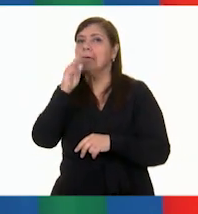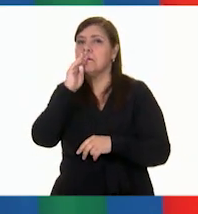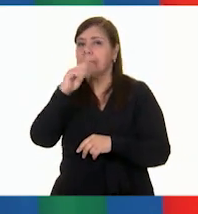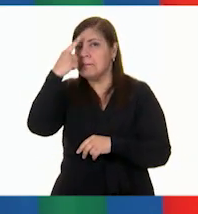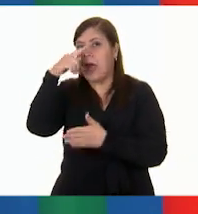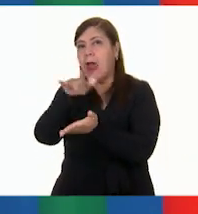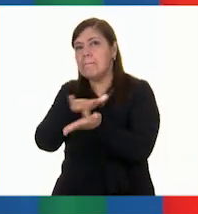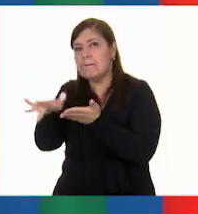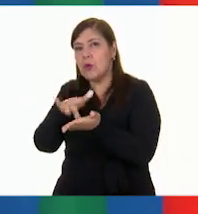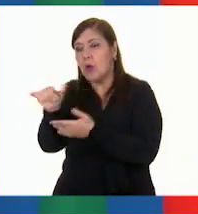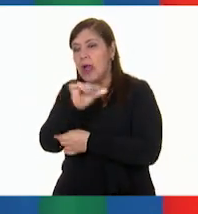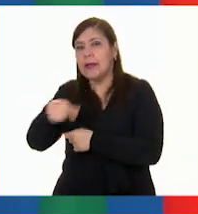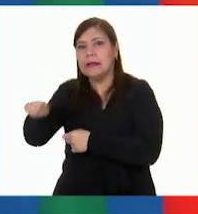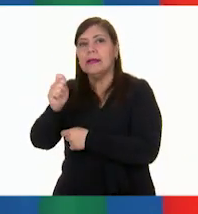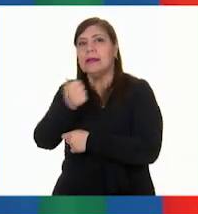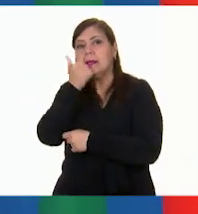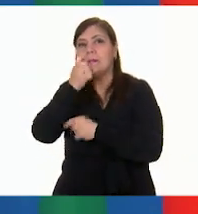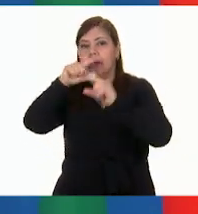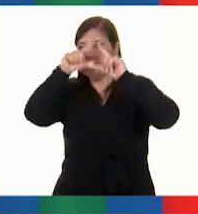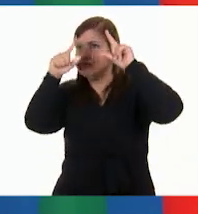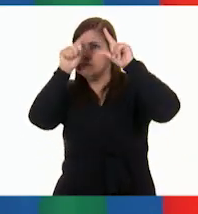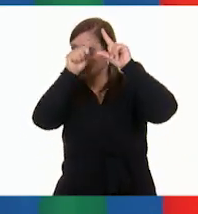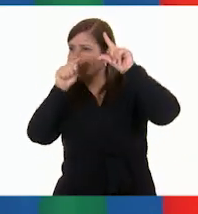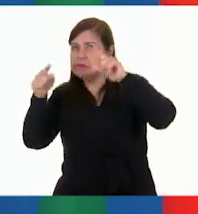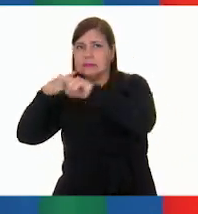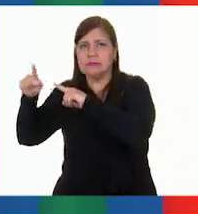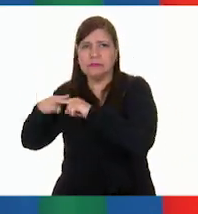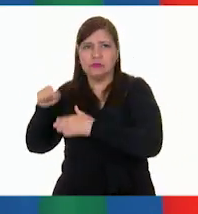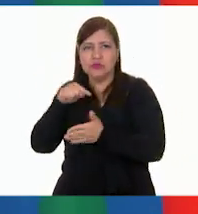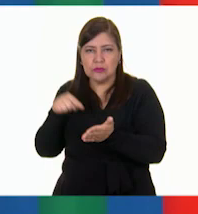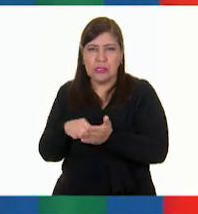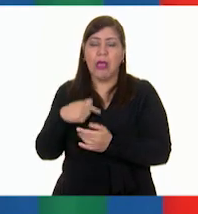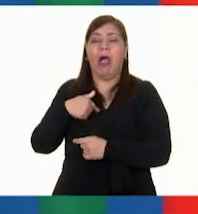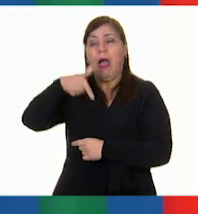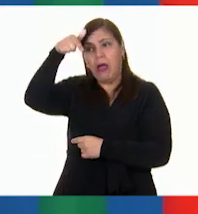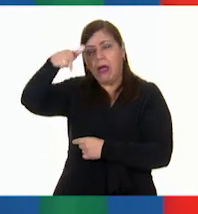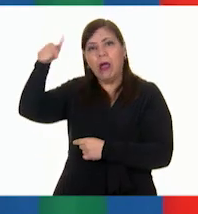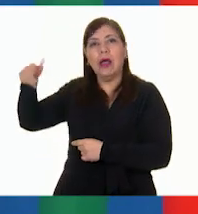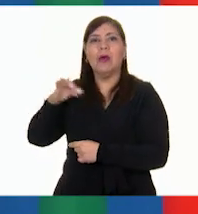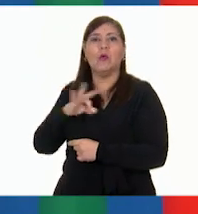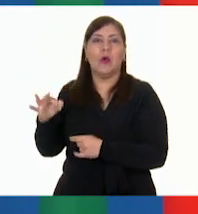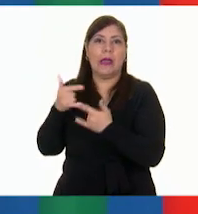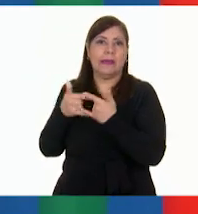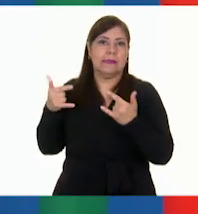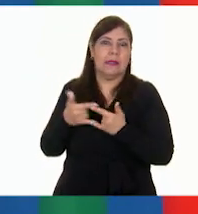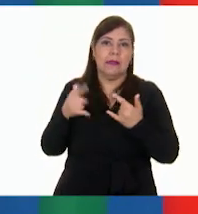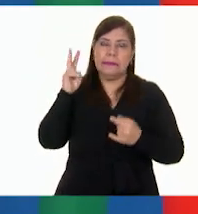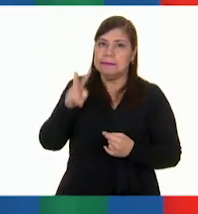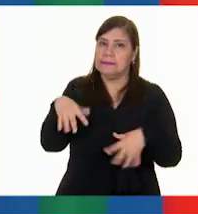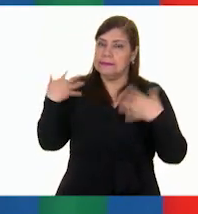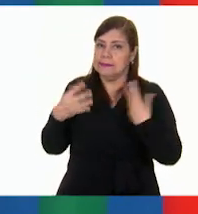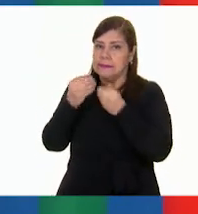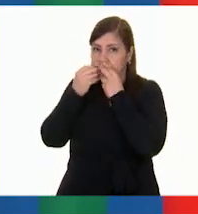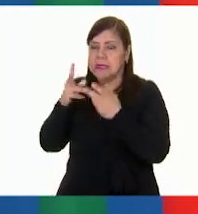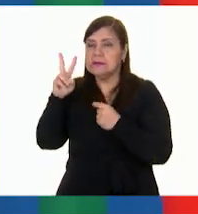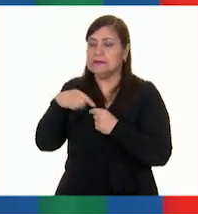apoyar a los estudiantes en diversos lugares del país, y descubrí historias muy inspiradoras, así que me costó mucho trabajo elegir, pero